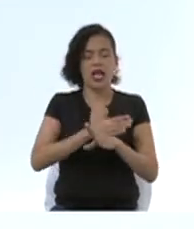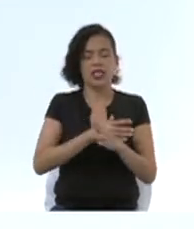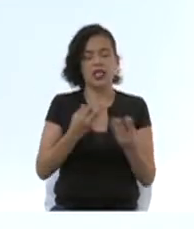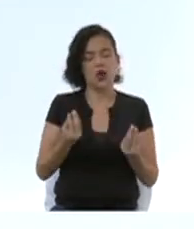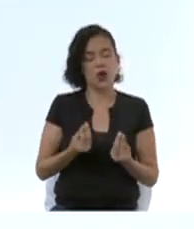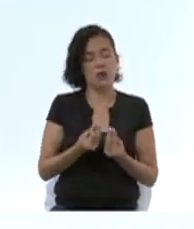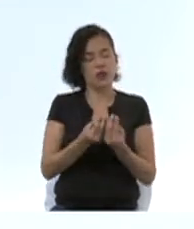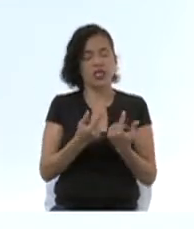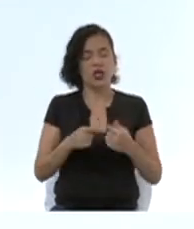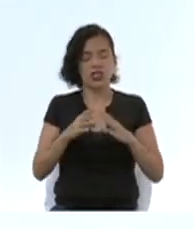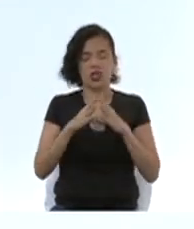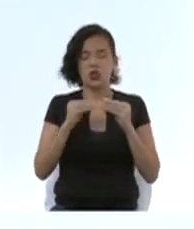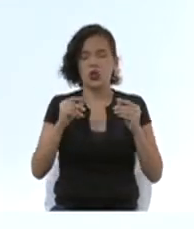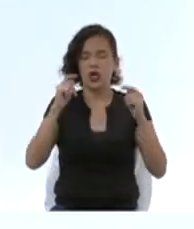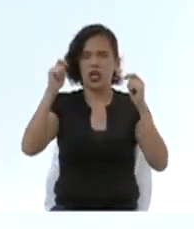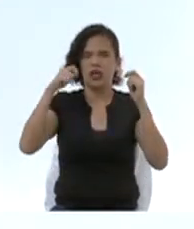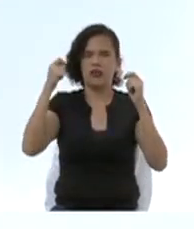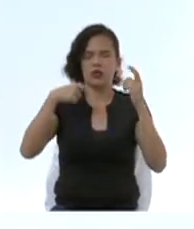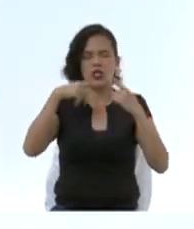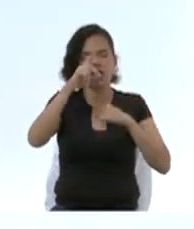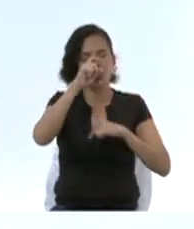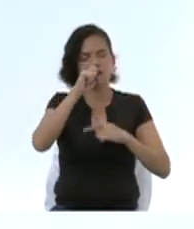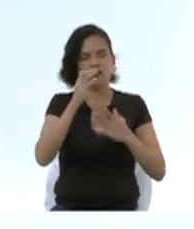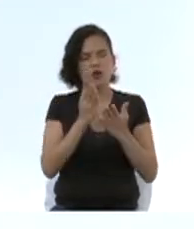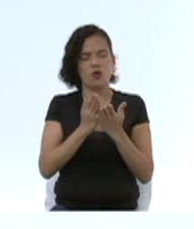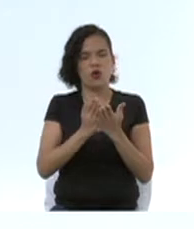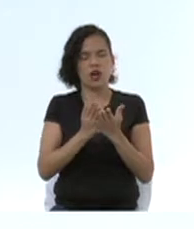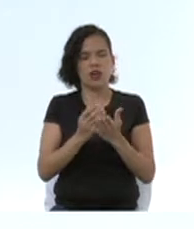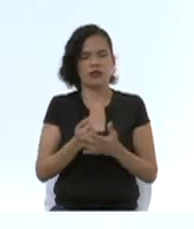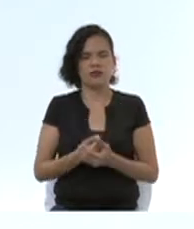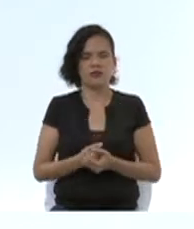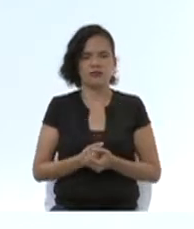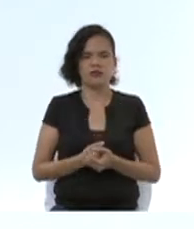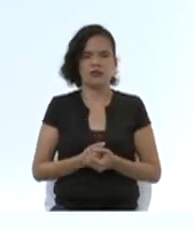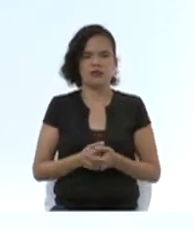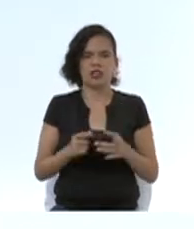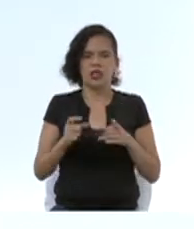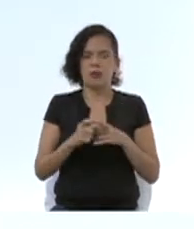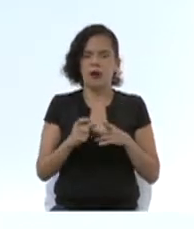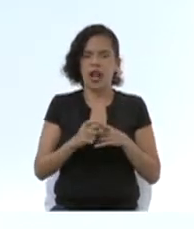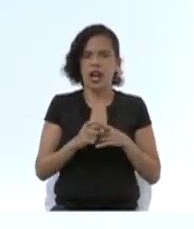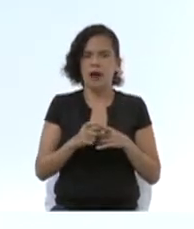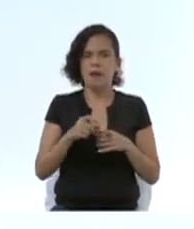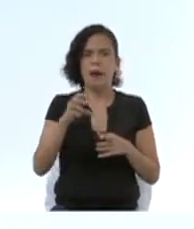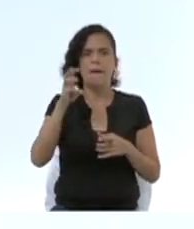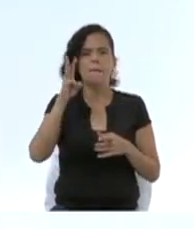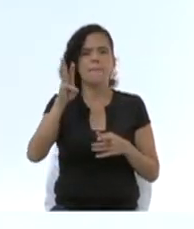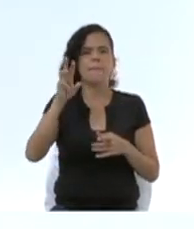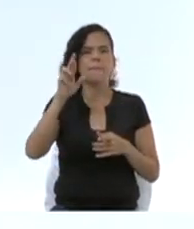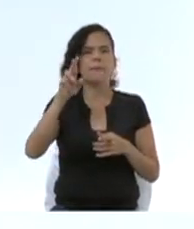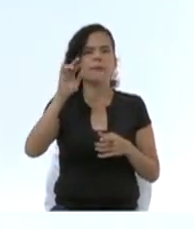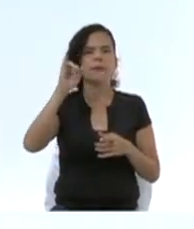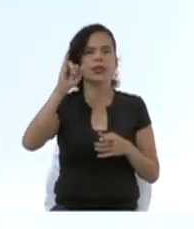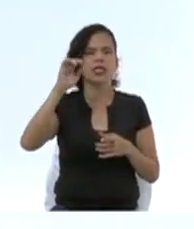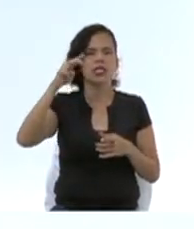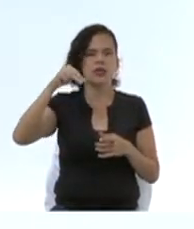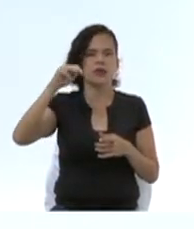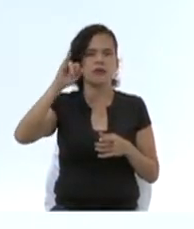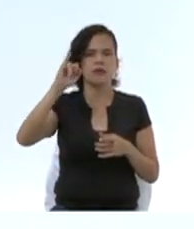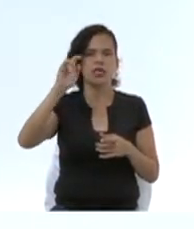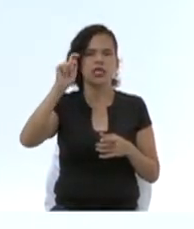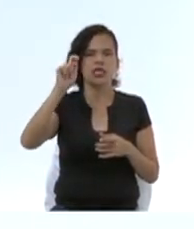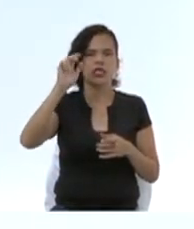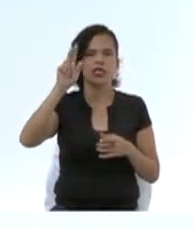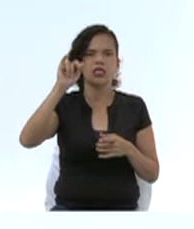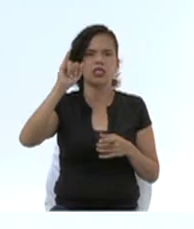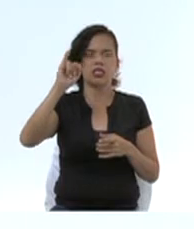también durante todas las grabaciones del año escolar. Pero así, palabras primitivas y palabras compuestas. Ángel, vas a aprender